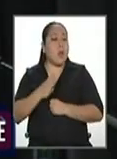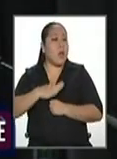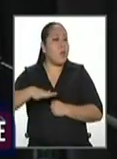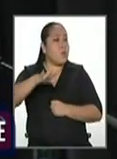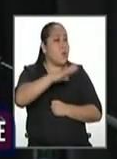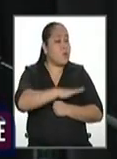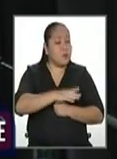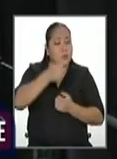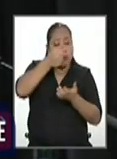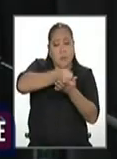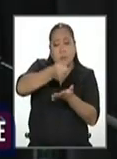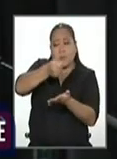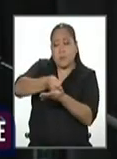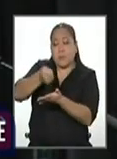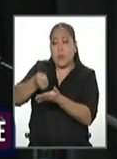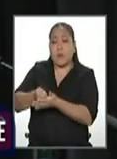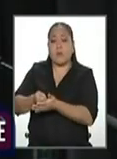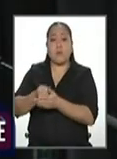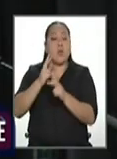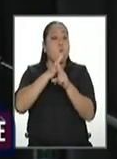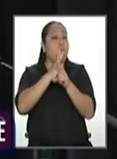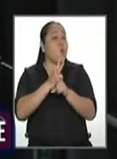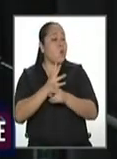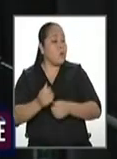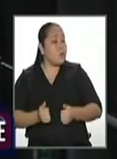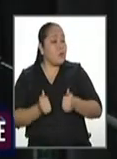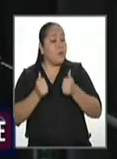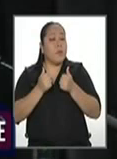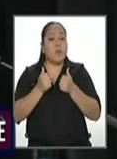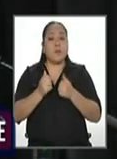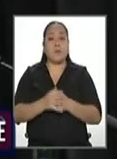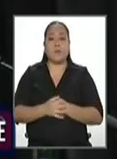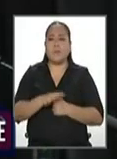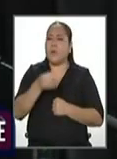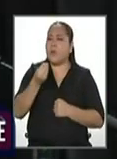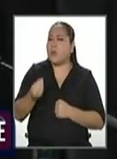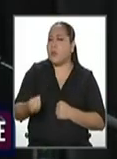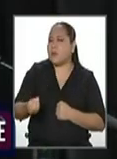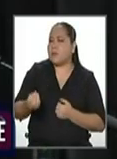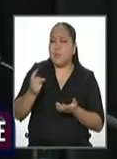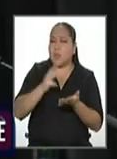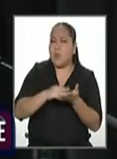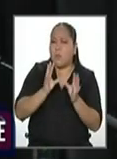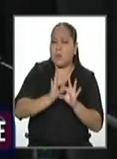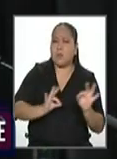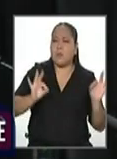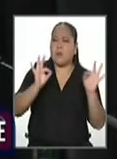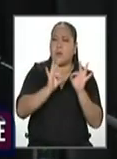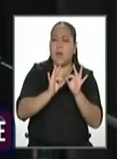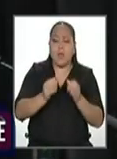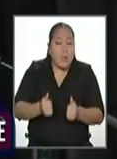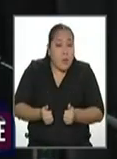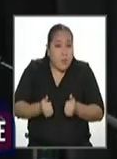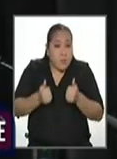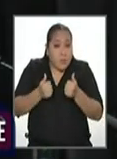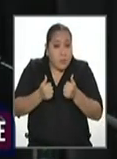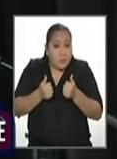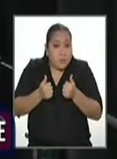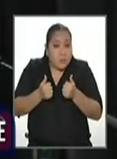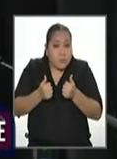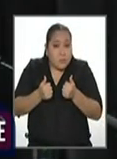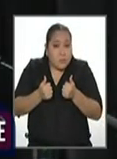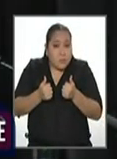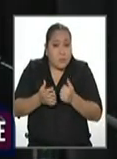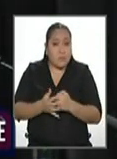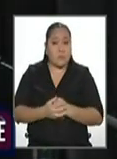aquellas inversiones que cuidan la vida. Porque ¿qué es lo principal? Es la vida.